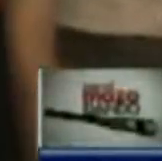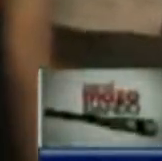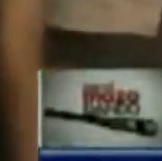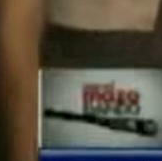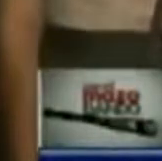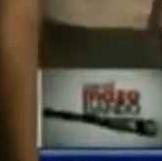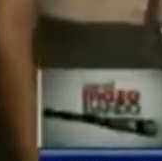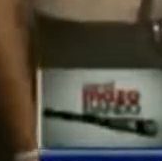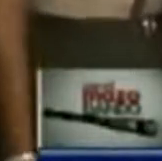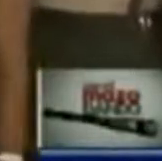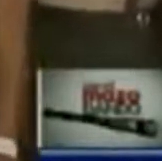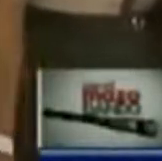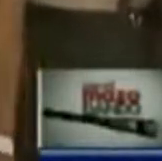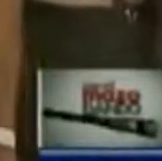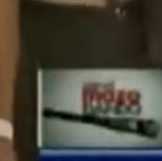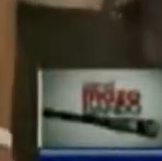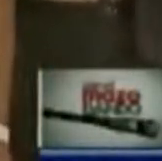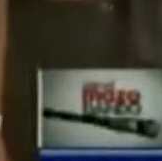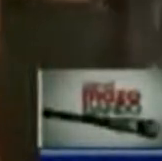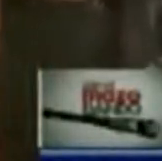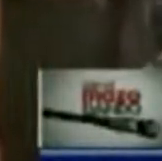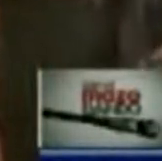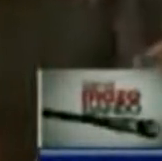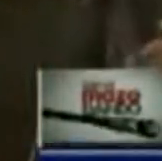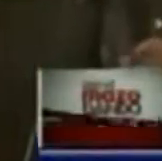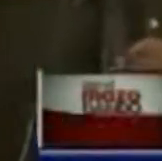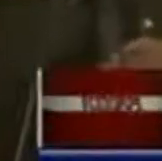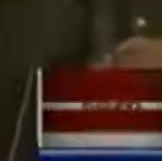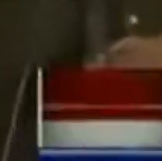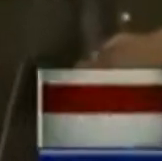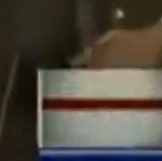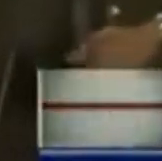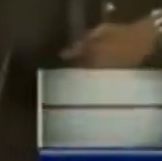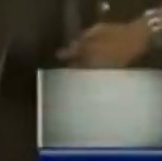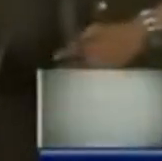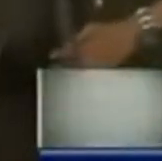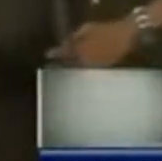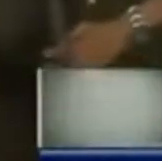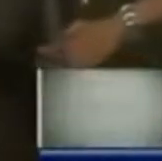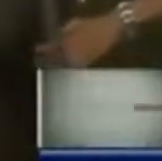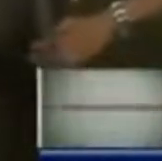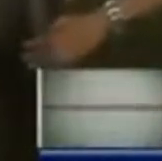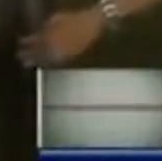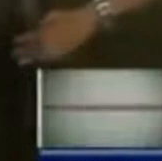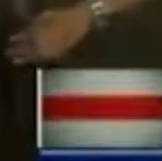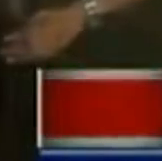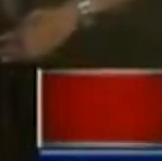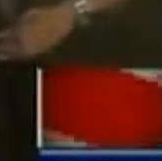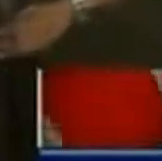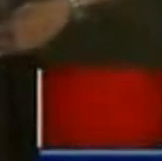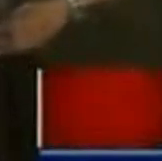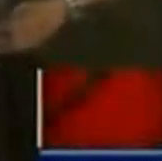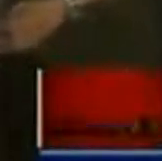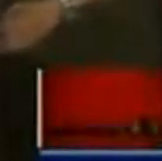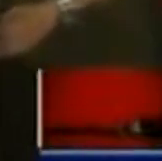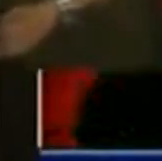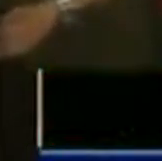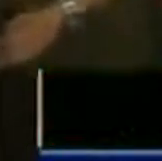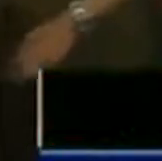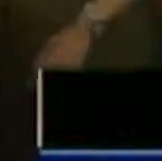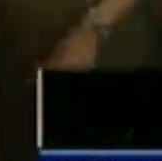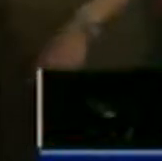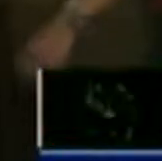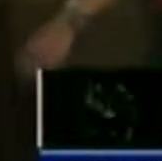universidad militar déjala Déjala que diga que se quiere emborrachar Porque el otro Sinvergüenza